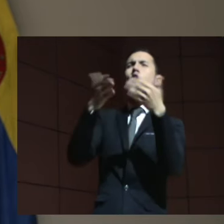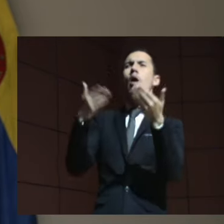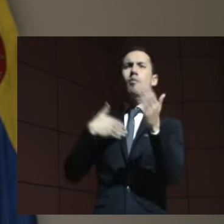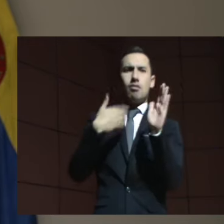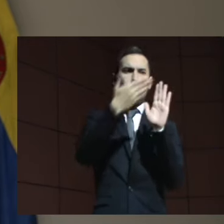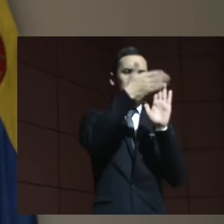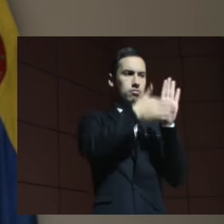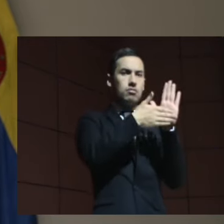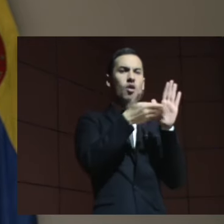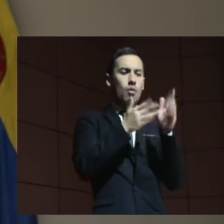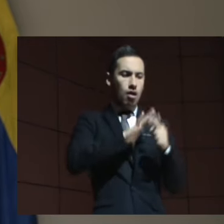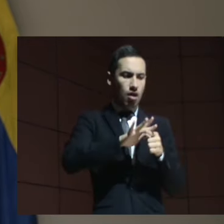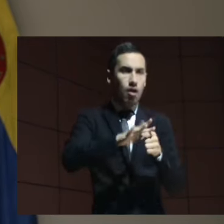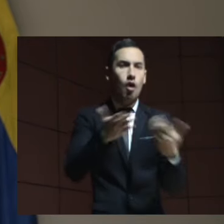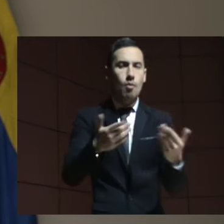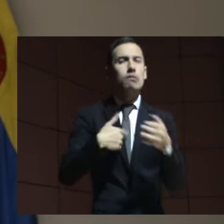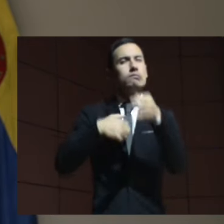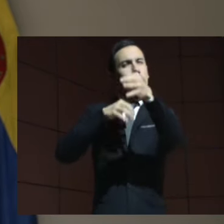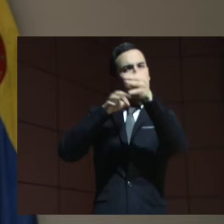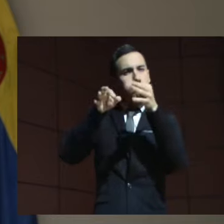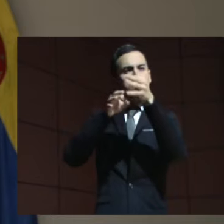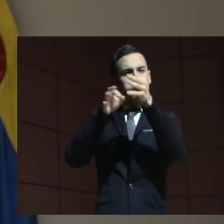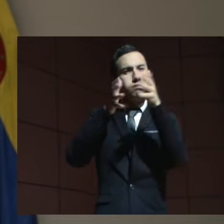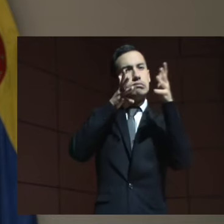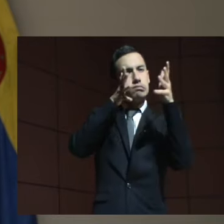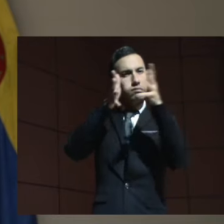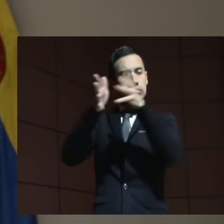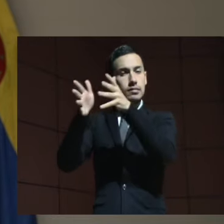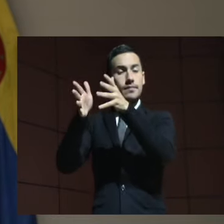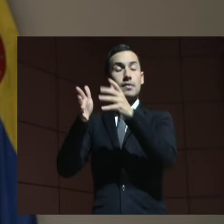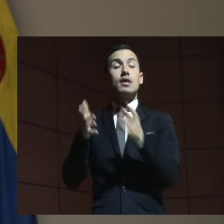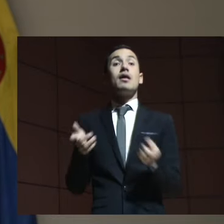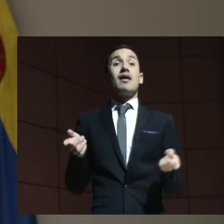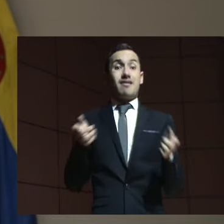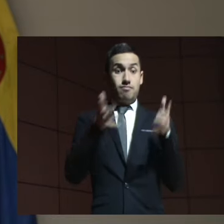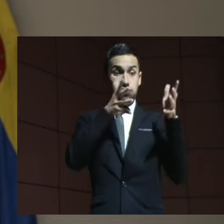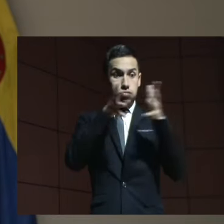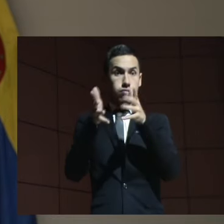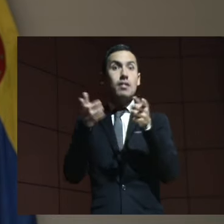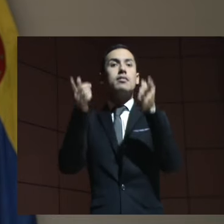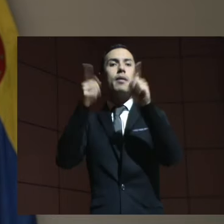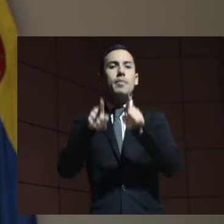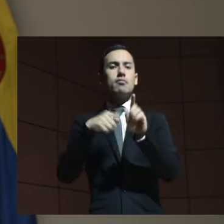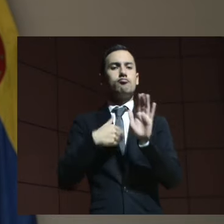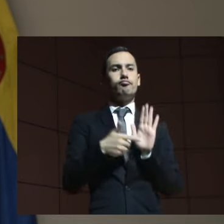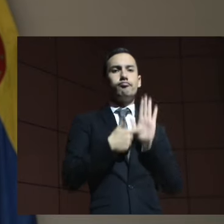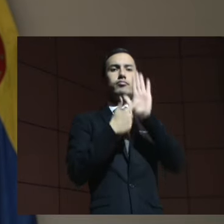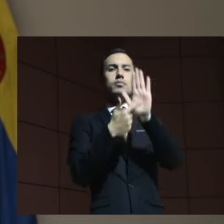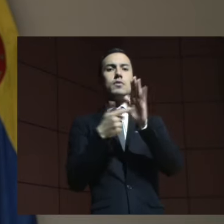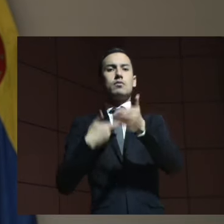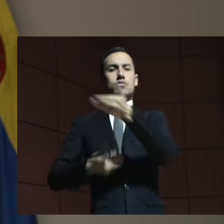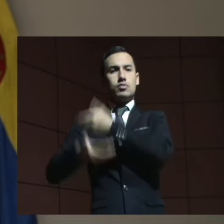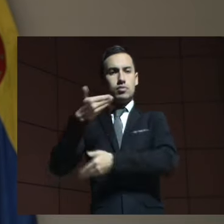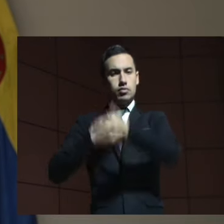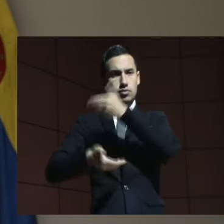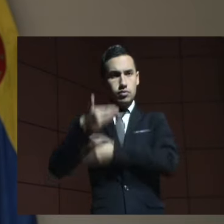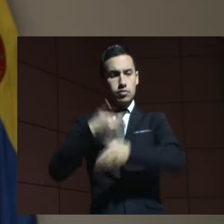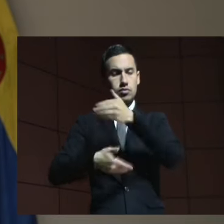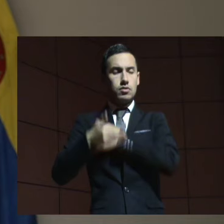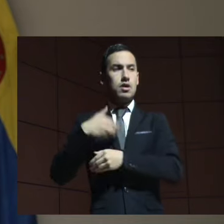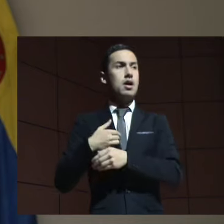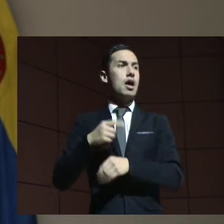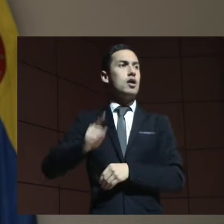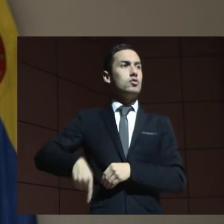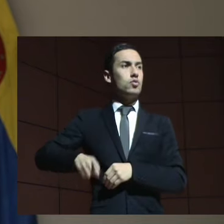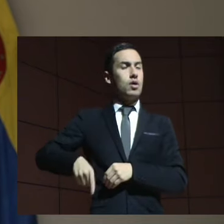universidades sobre su aplicación. Y en el marco de la capacitación, también suscribimos una declaración de cooperación